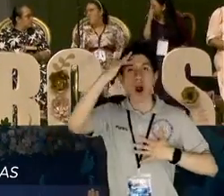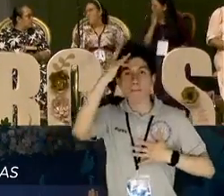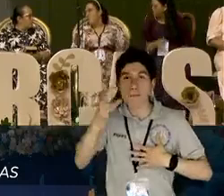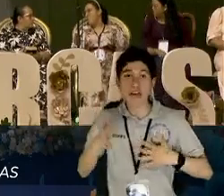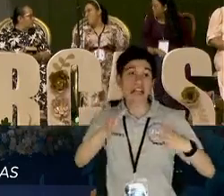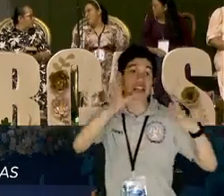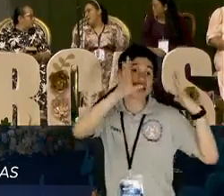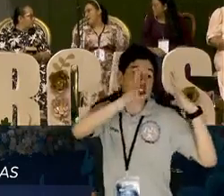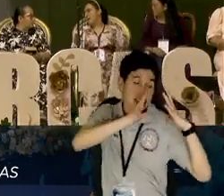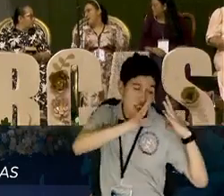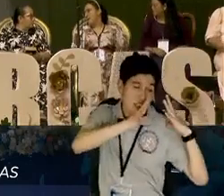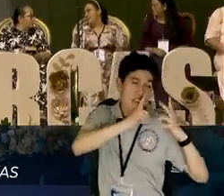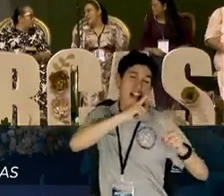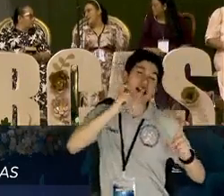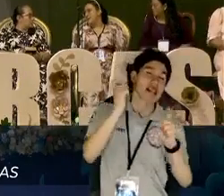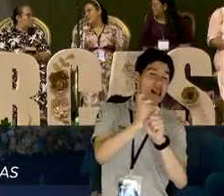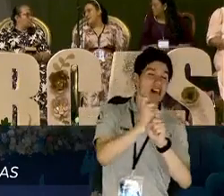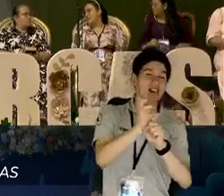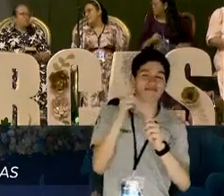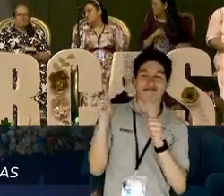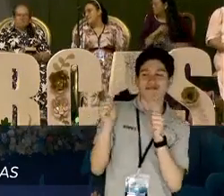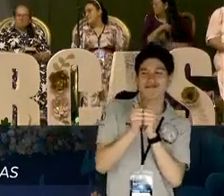fácil y ligera mi carga.